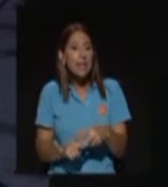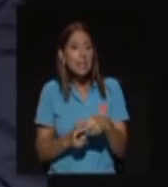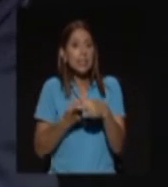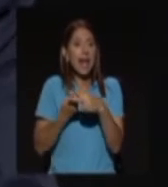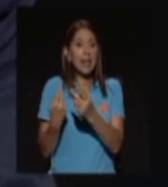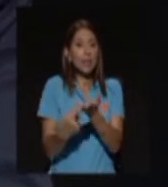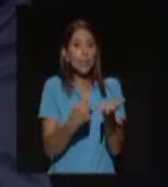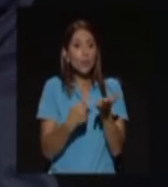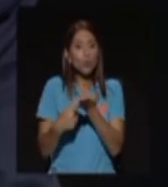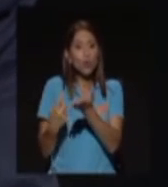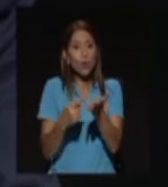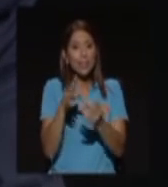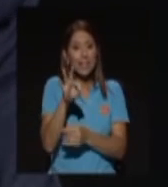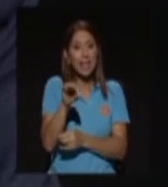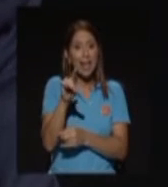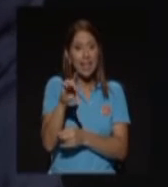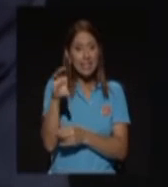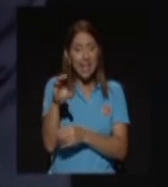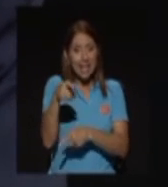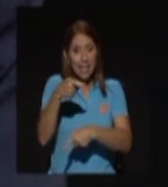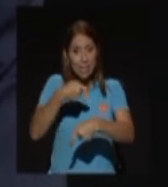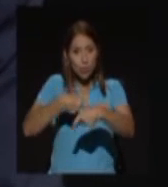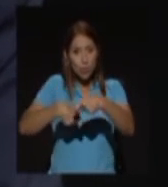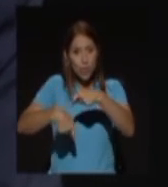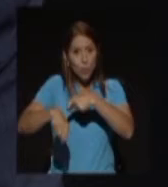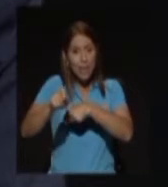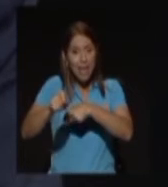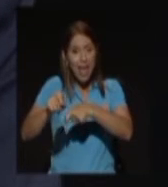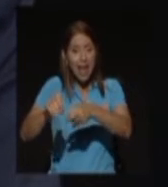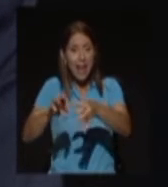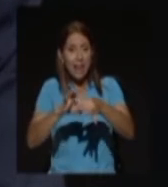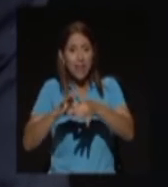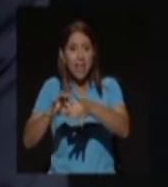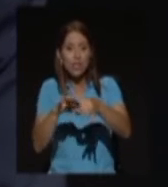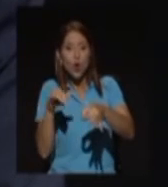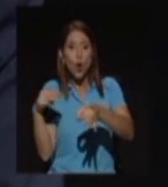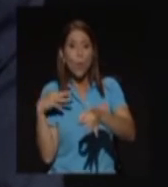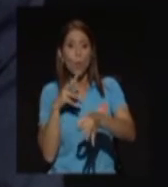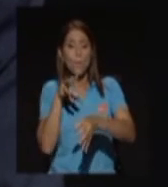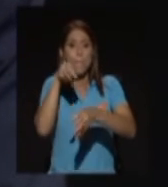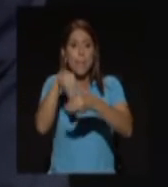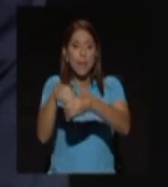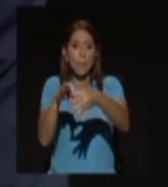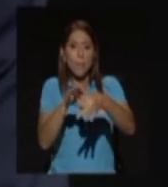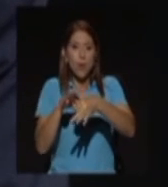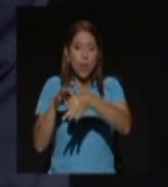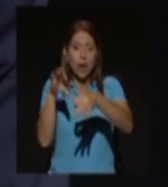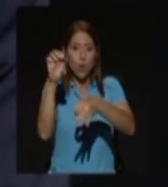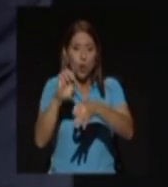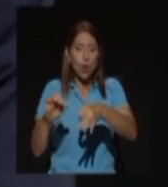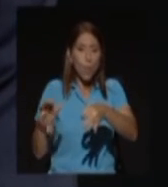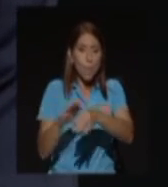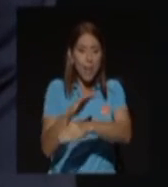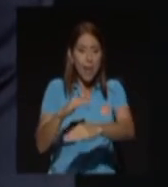las discusiones del TLC, que sustituiría la relación como miembro pleno de la Unión Europea,